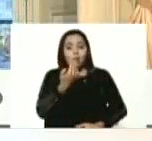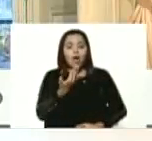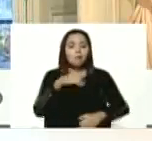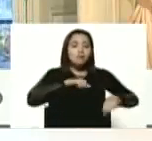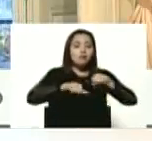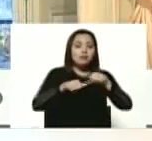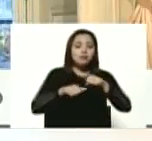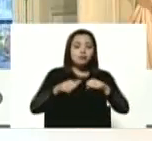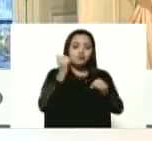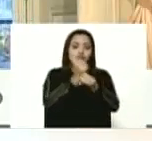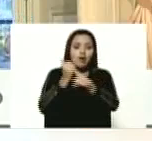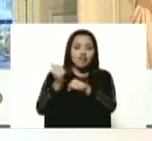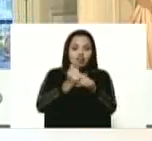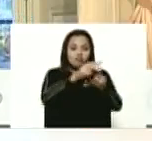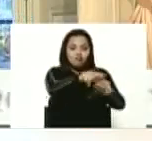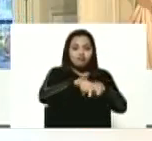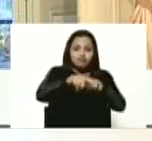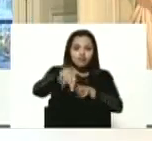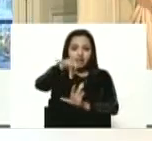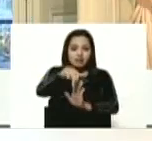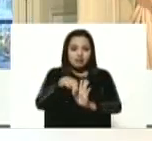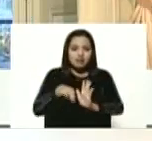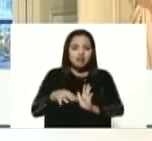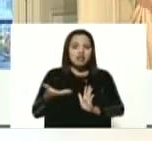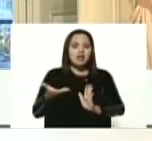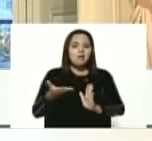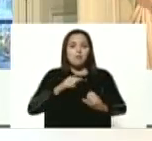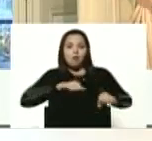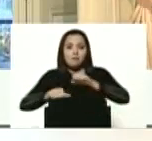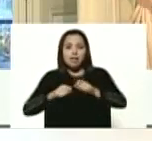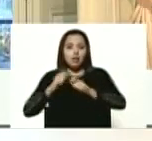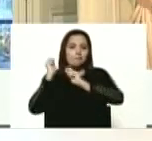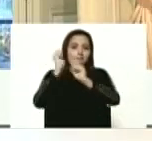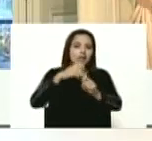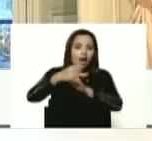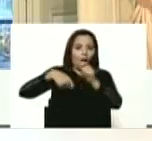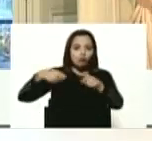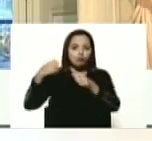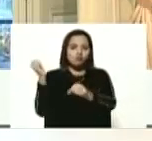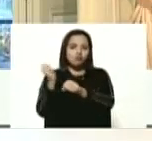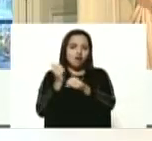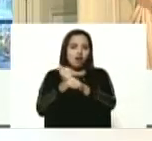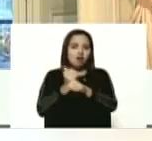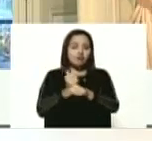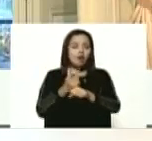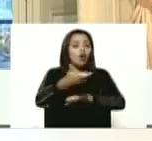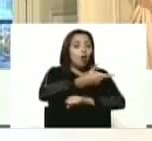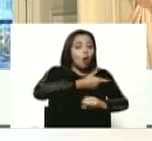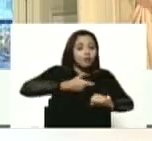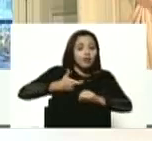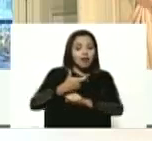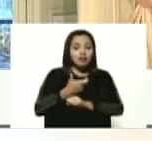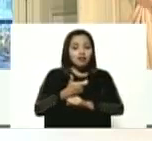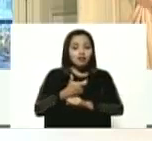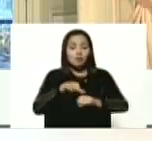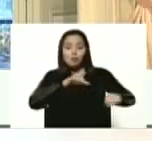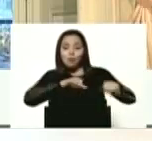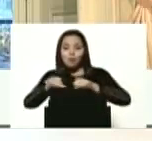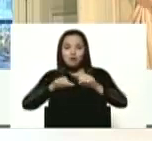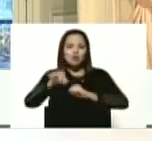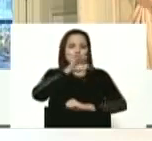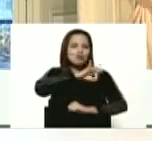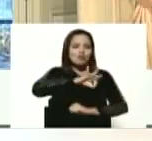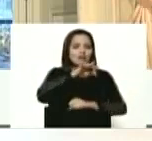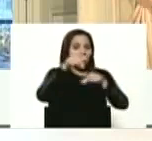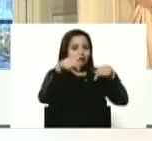movimientos campesinos, los movimientos de pescadores, porque nuestro gobierno es el gobierno de los movimientos